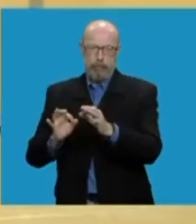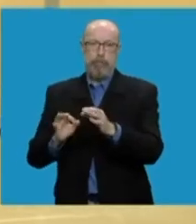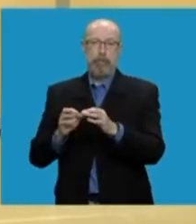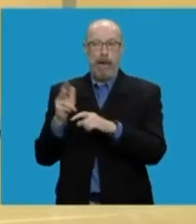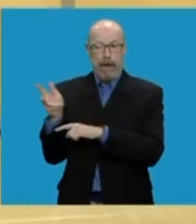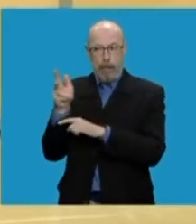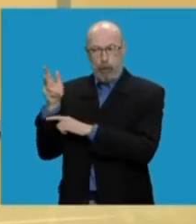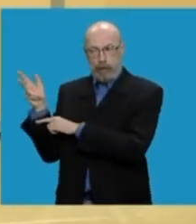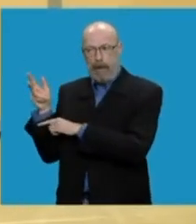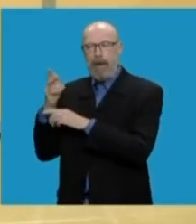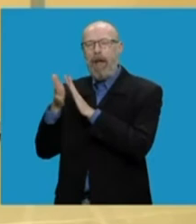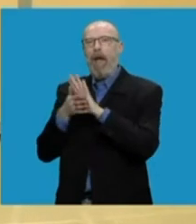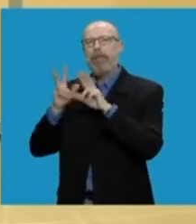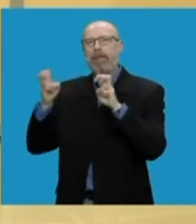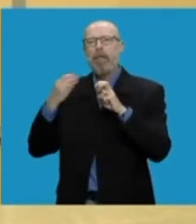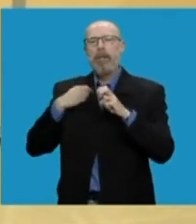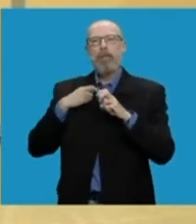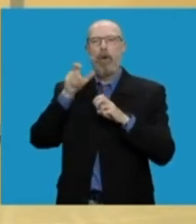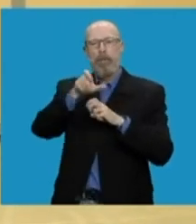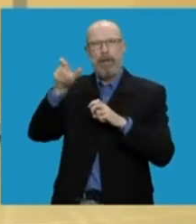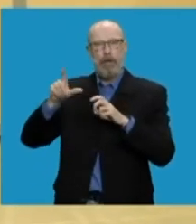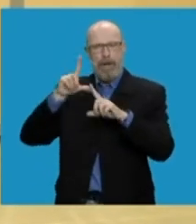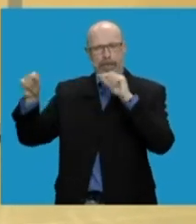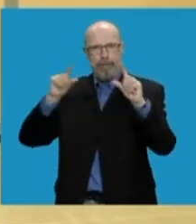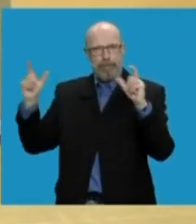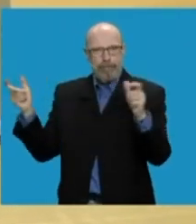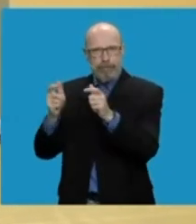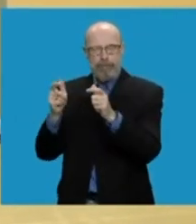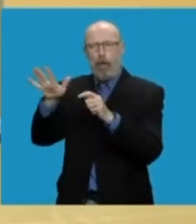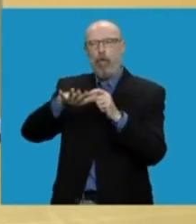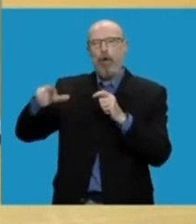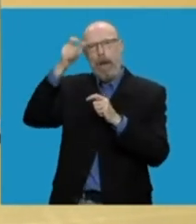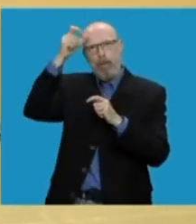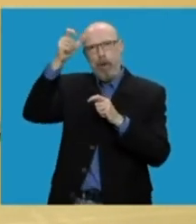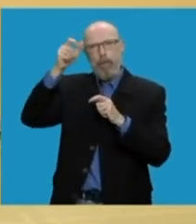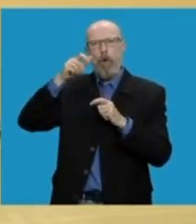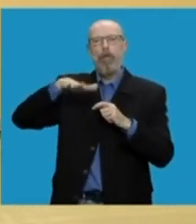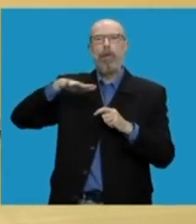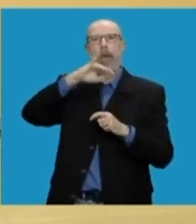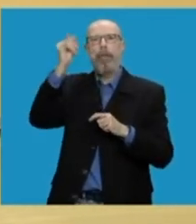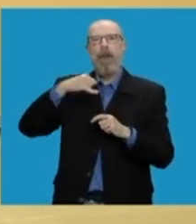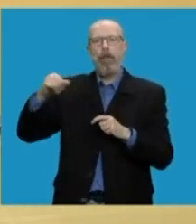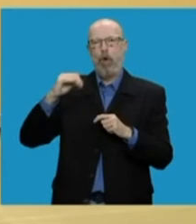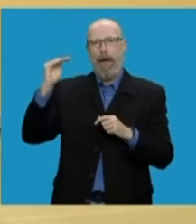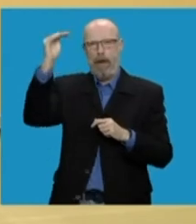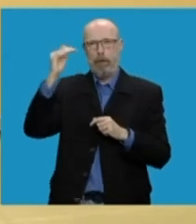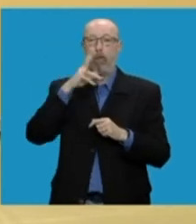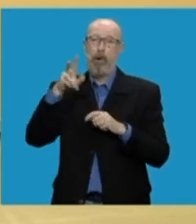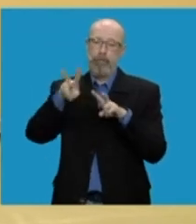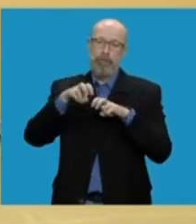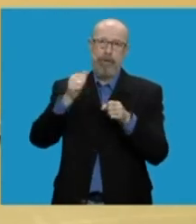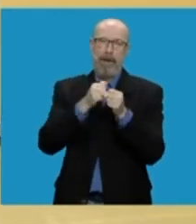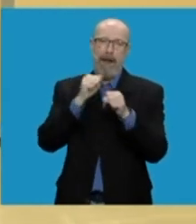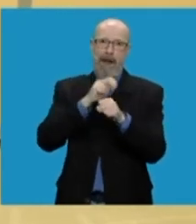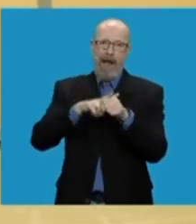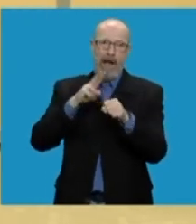el fenómeno de la despoblación de los pueblos de la montaña del Bierzo Alto a partir del declive del carbón. Se publicaron